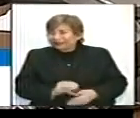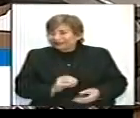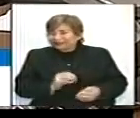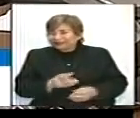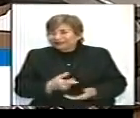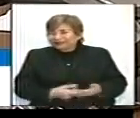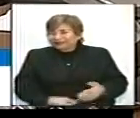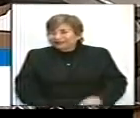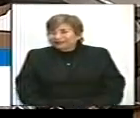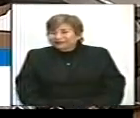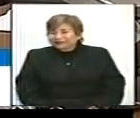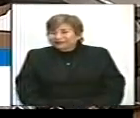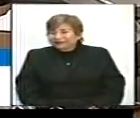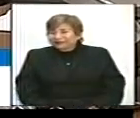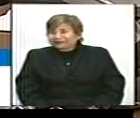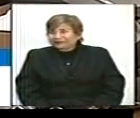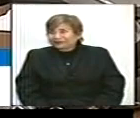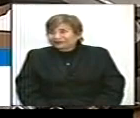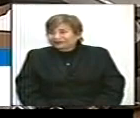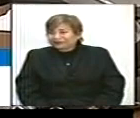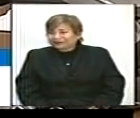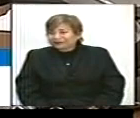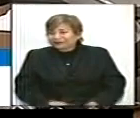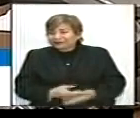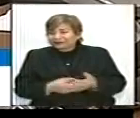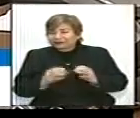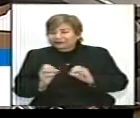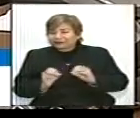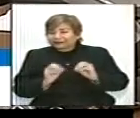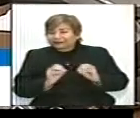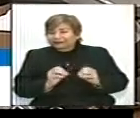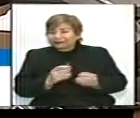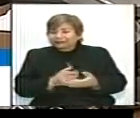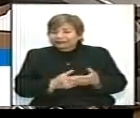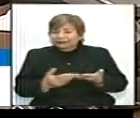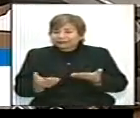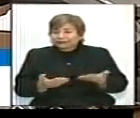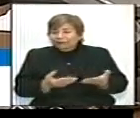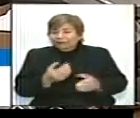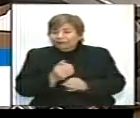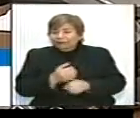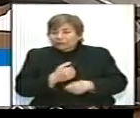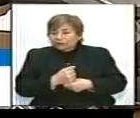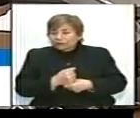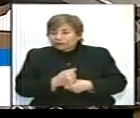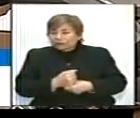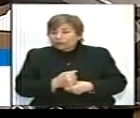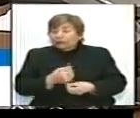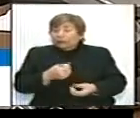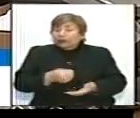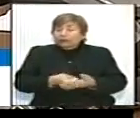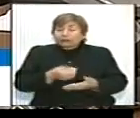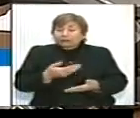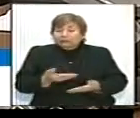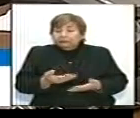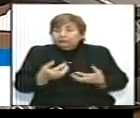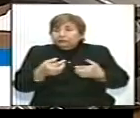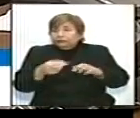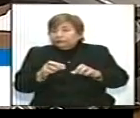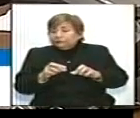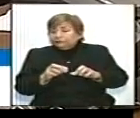privadas a fin de que a través de los impuestos se puedan ejecutar obras, ¿no?, de manera anticipada, y eso